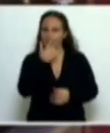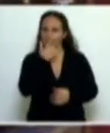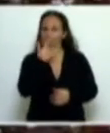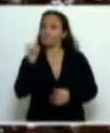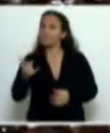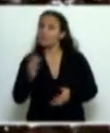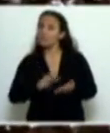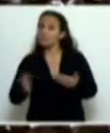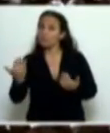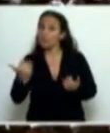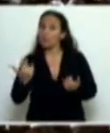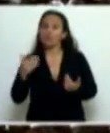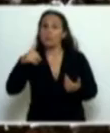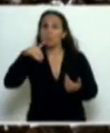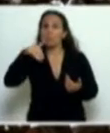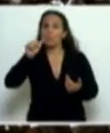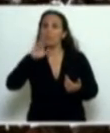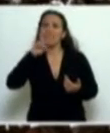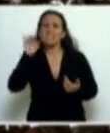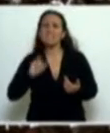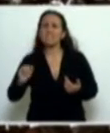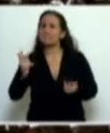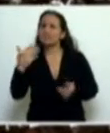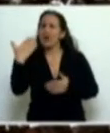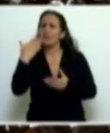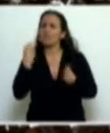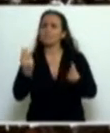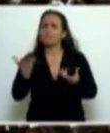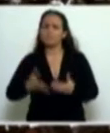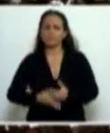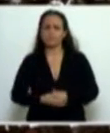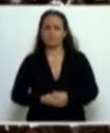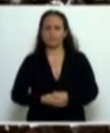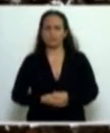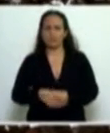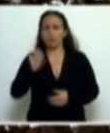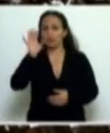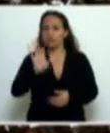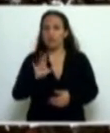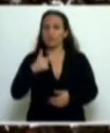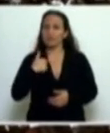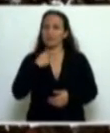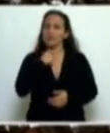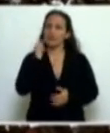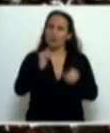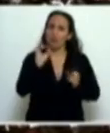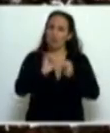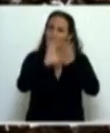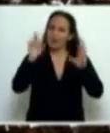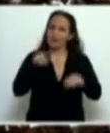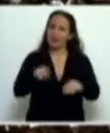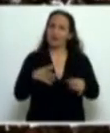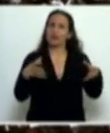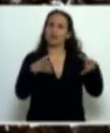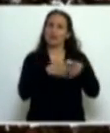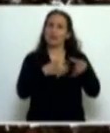diputado Martínez, ¿a qué efecto solicita la palabra? Al solo efecto de dejar aclarado que el